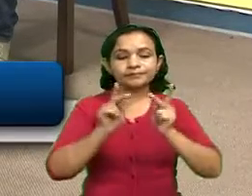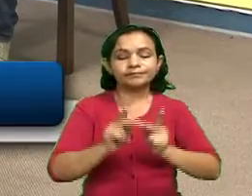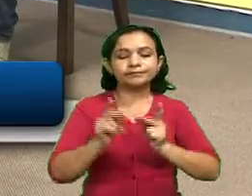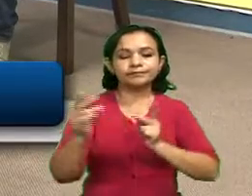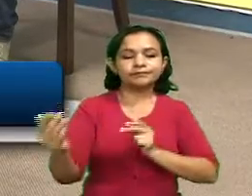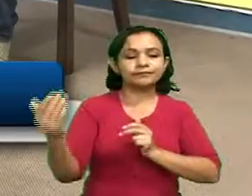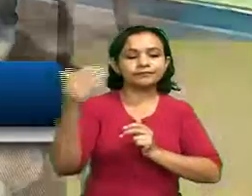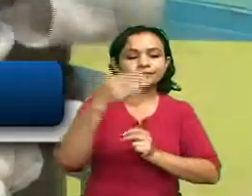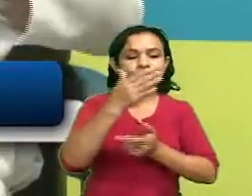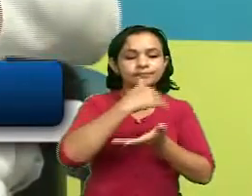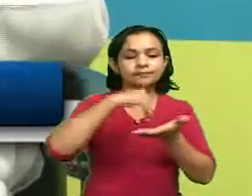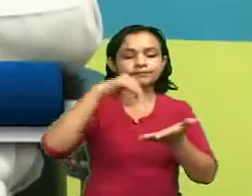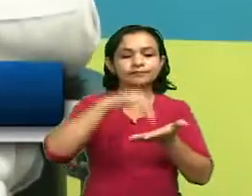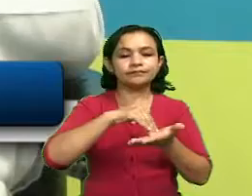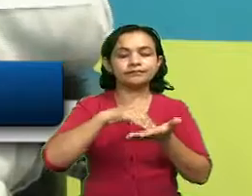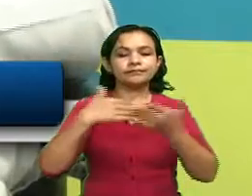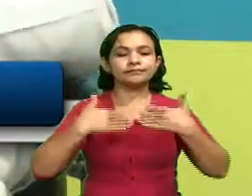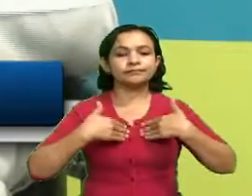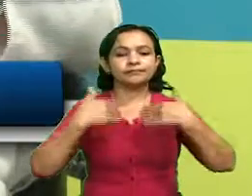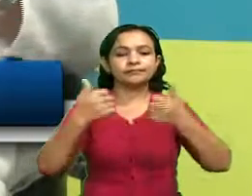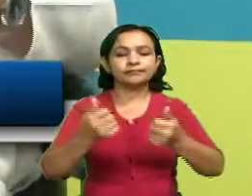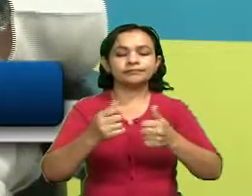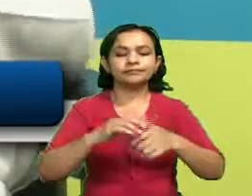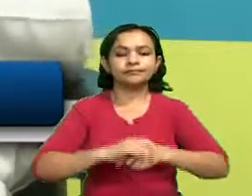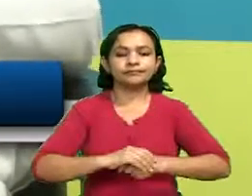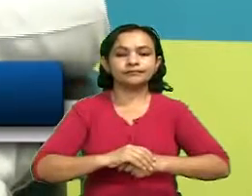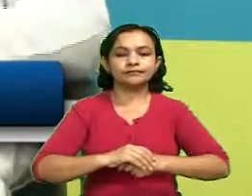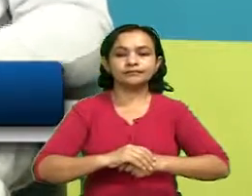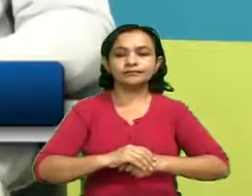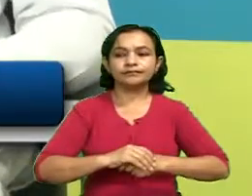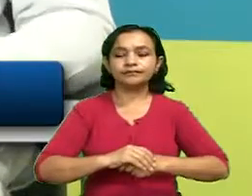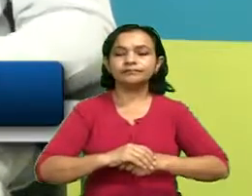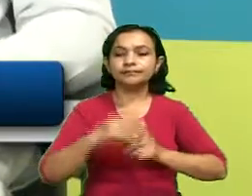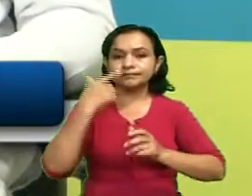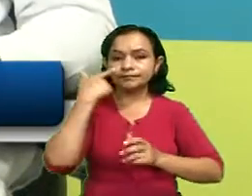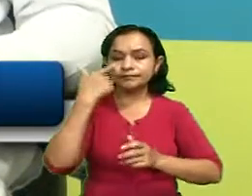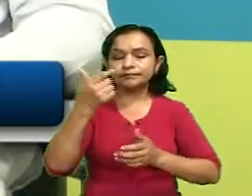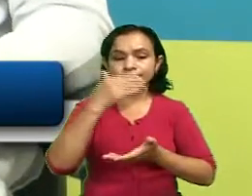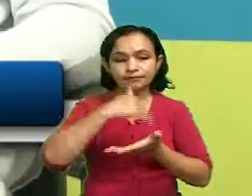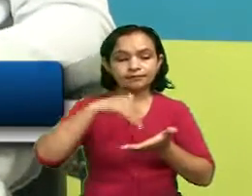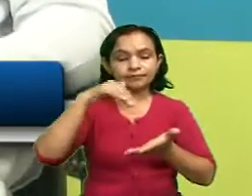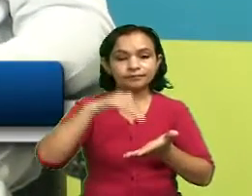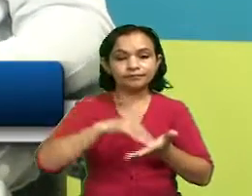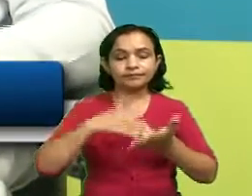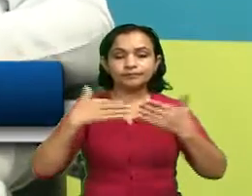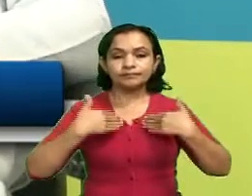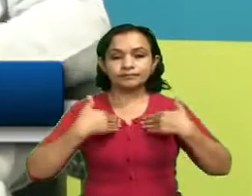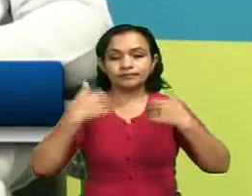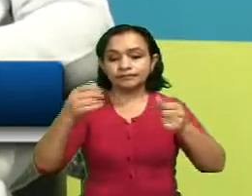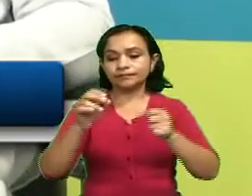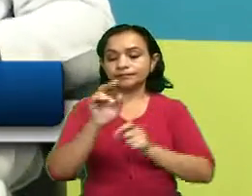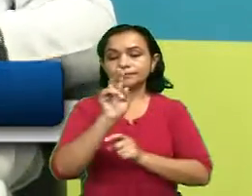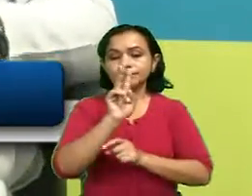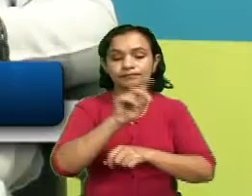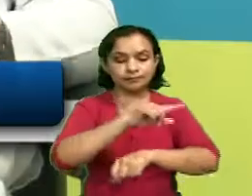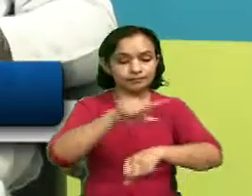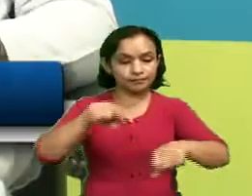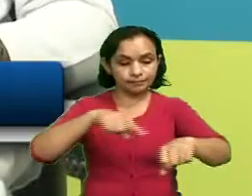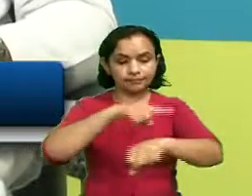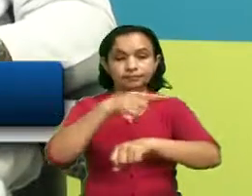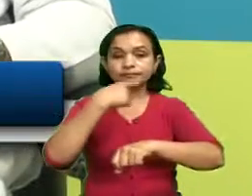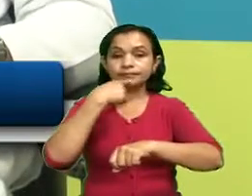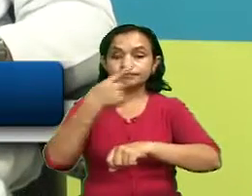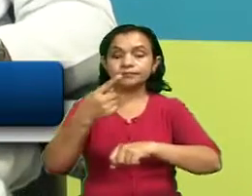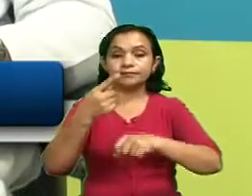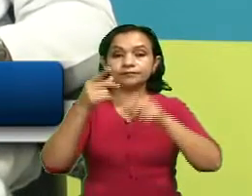unidad de salud y estando en la unidad de atención de febriles, que nosotros conocemos como UAF, que el paciente está ingresado 24 horas, el